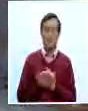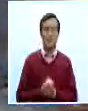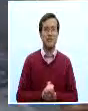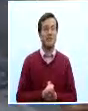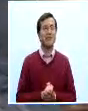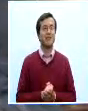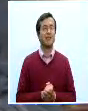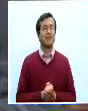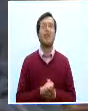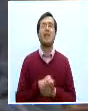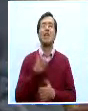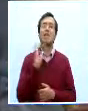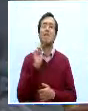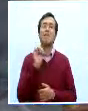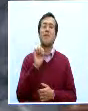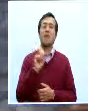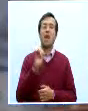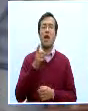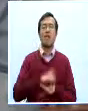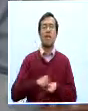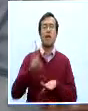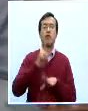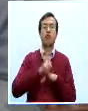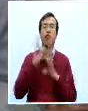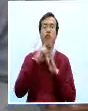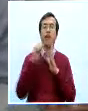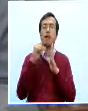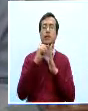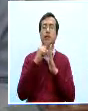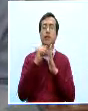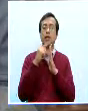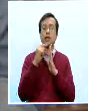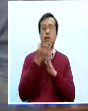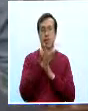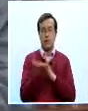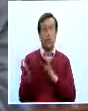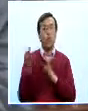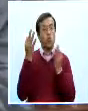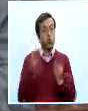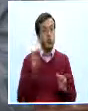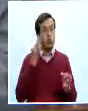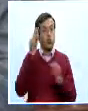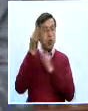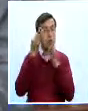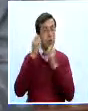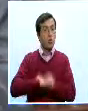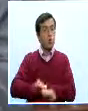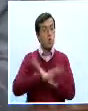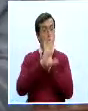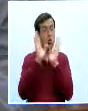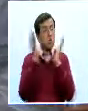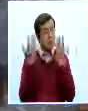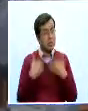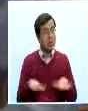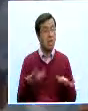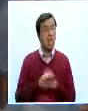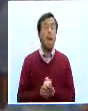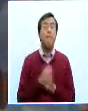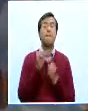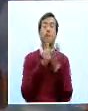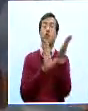economista Jimena amoroso quien es la directora del servicio de rentas internas con una explicación sustentada Por cierto del contenido